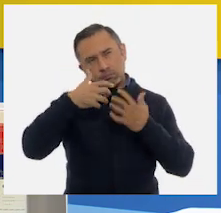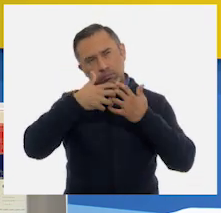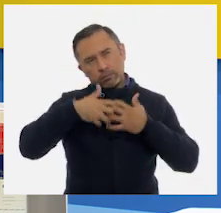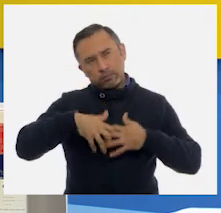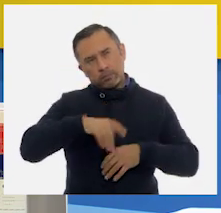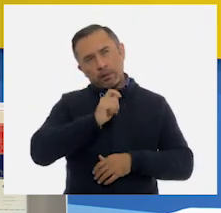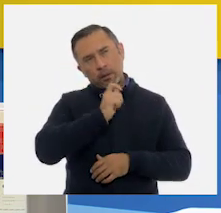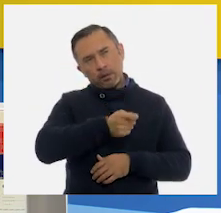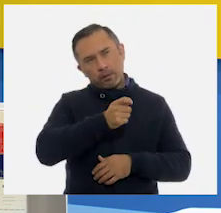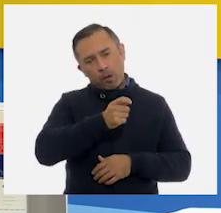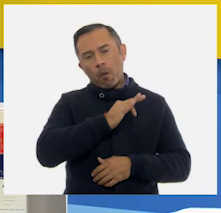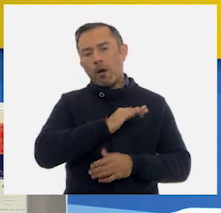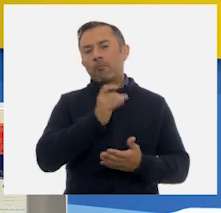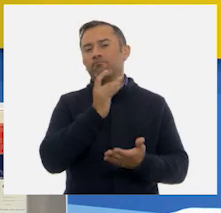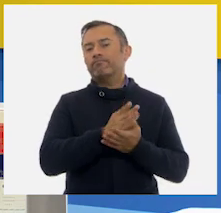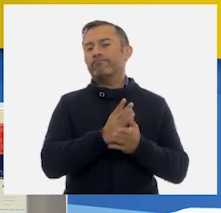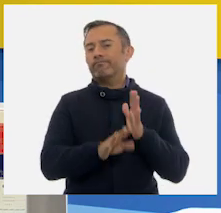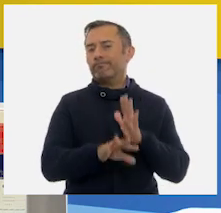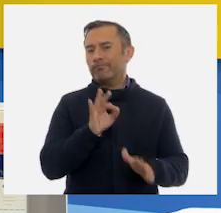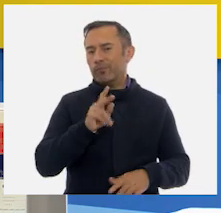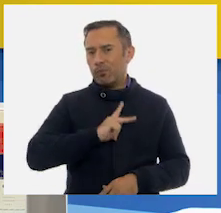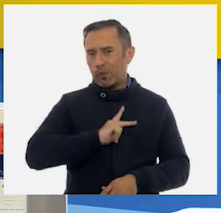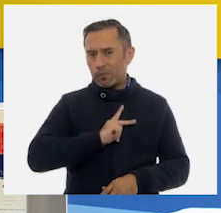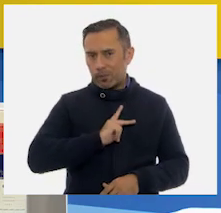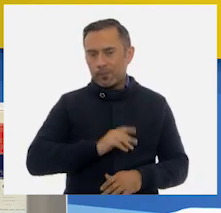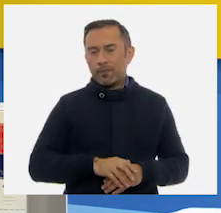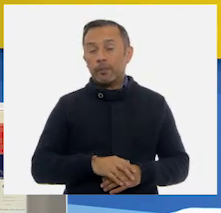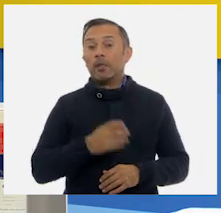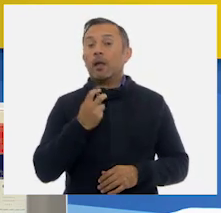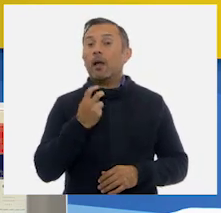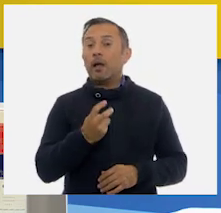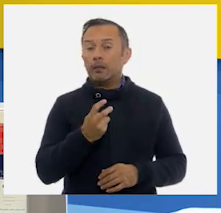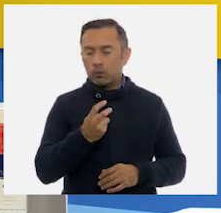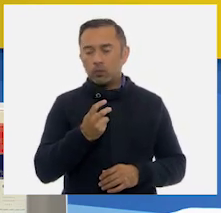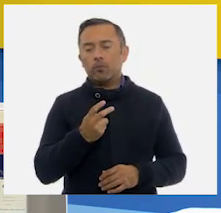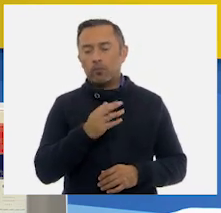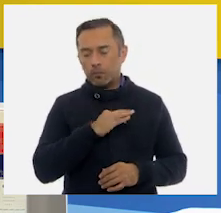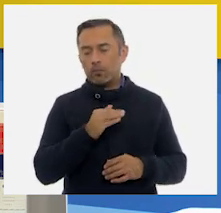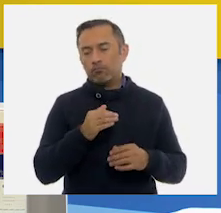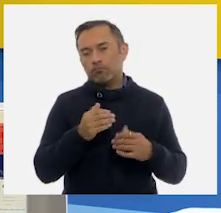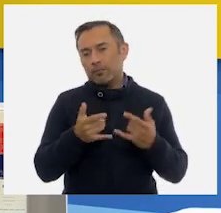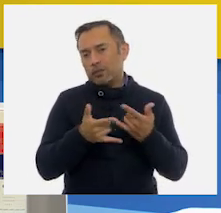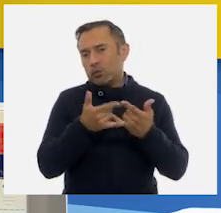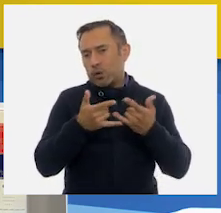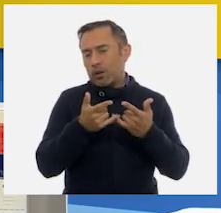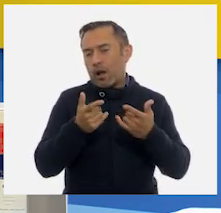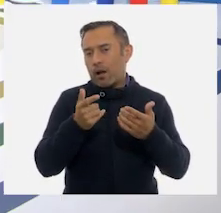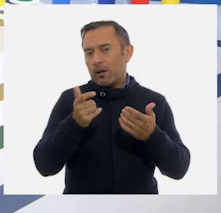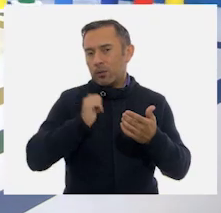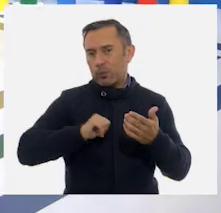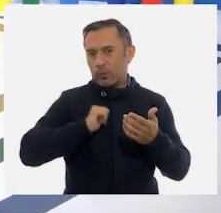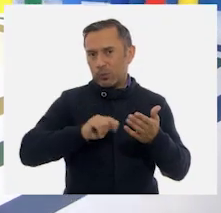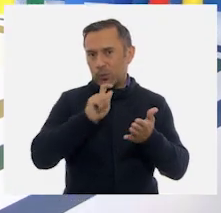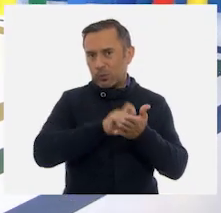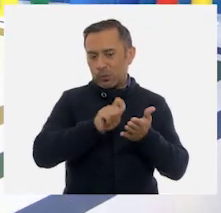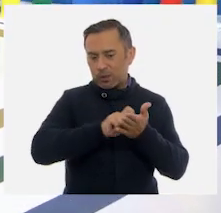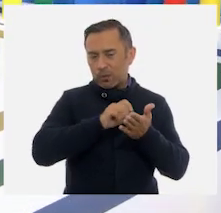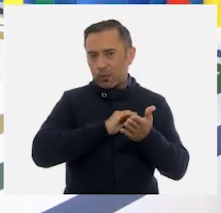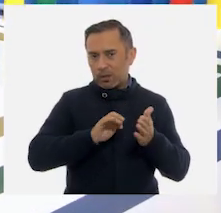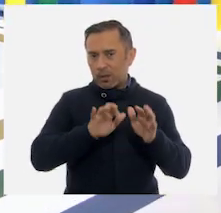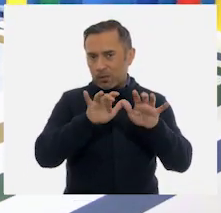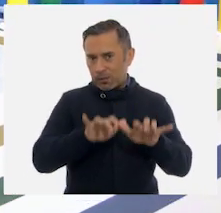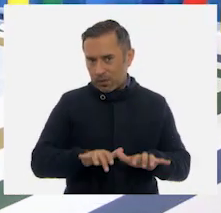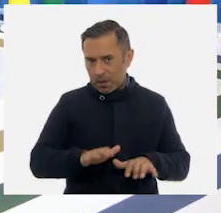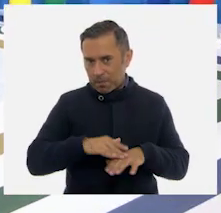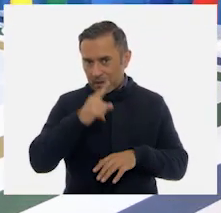conclusiones, lo cual resultará fundamental al planear el relato histórico que escribiremos. Y en ese sentido, y ahora que lo